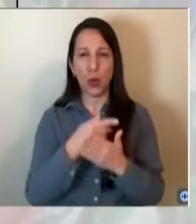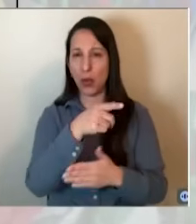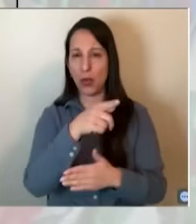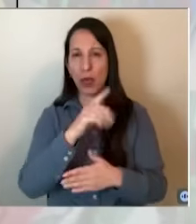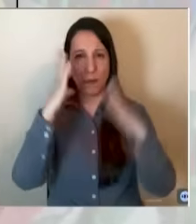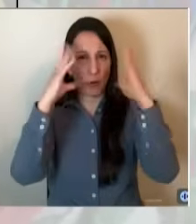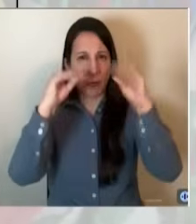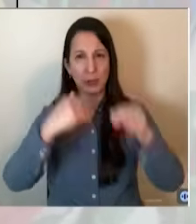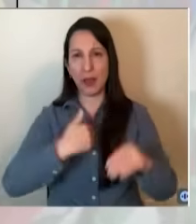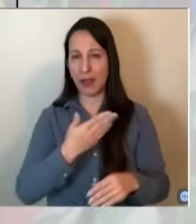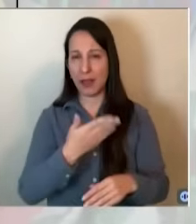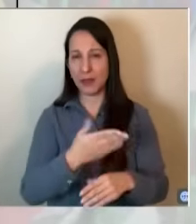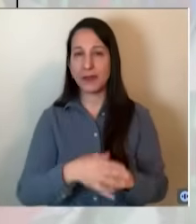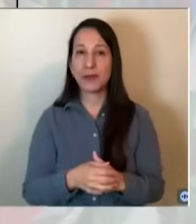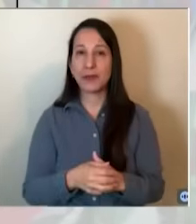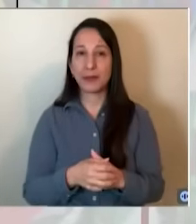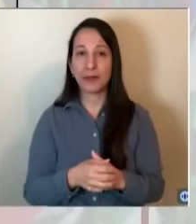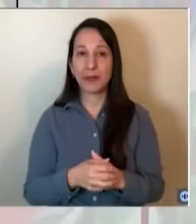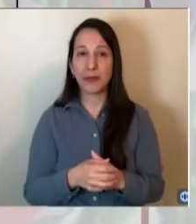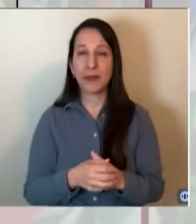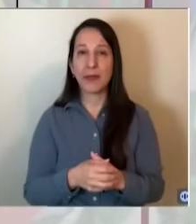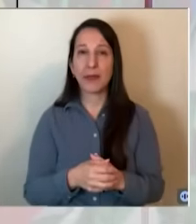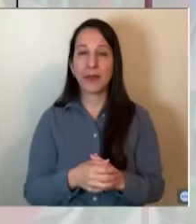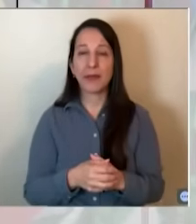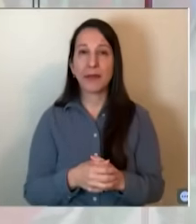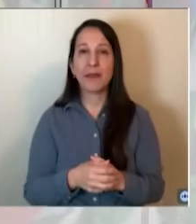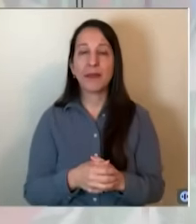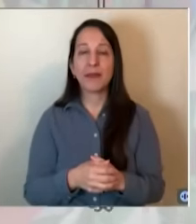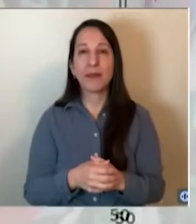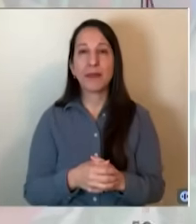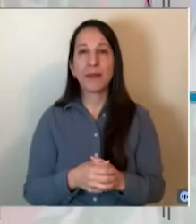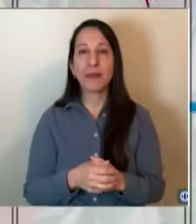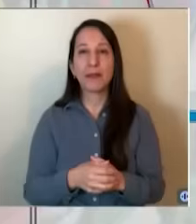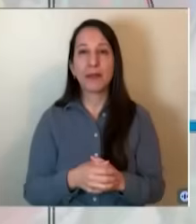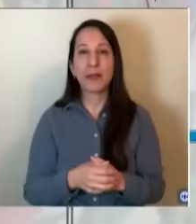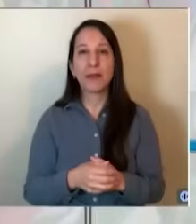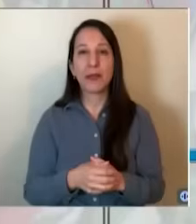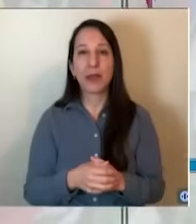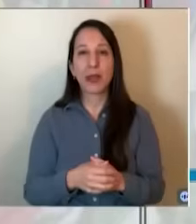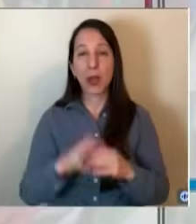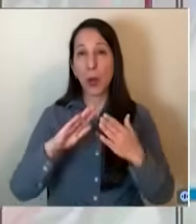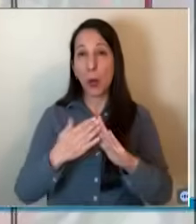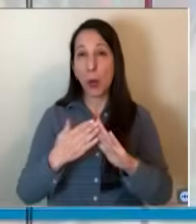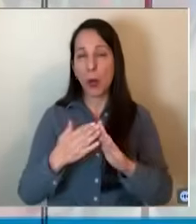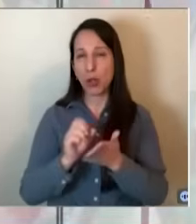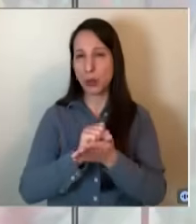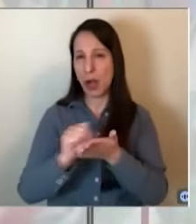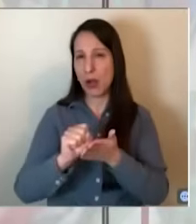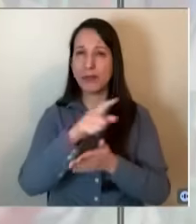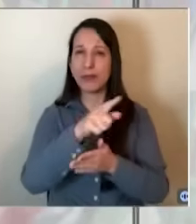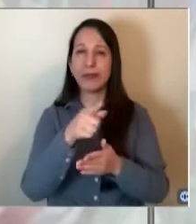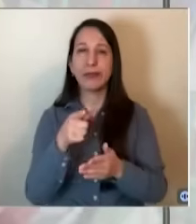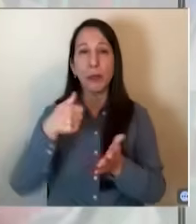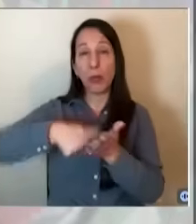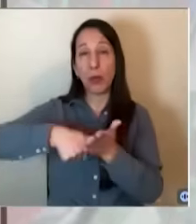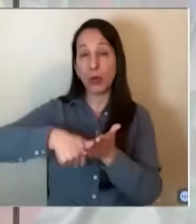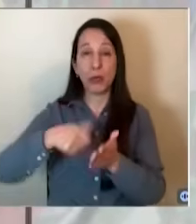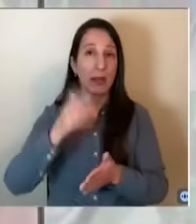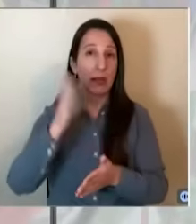aquí está don Mario con todas las votos. Ahí está. Ahí está. Pueblo Soberano, ¿verdad? De las intenciones votos tenía